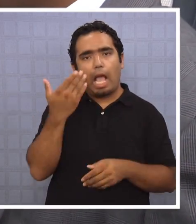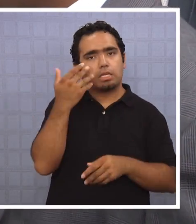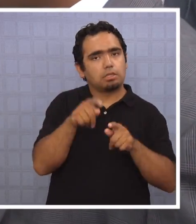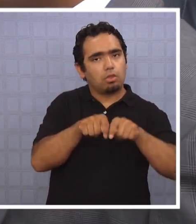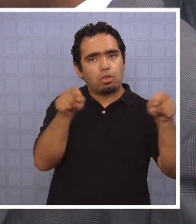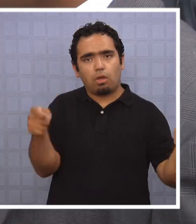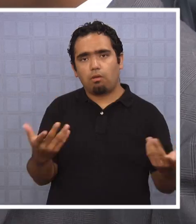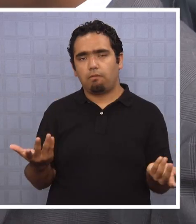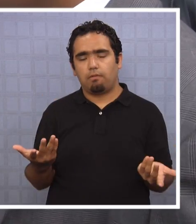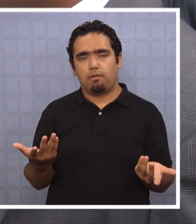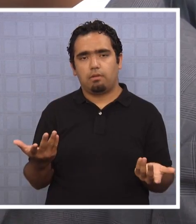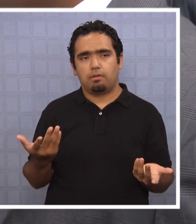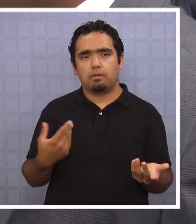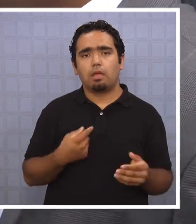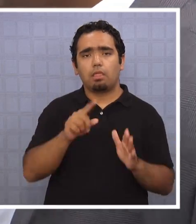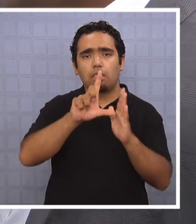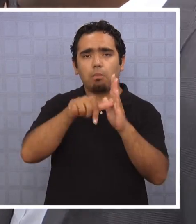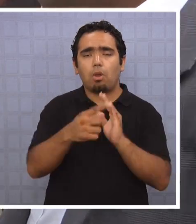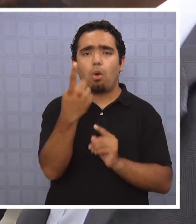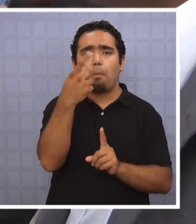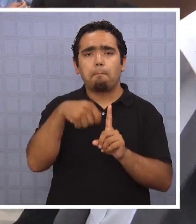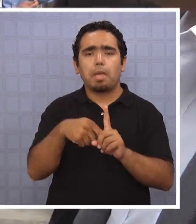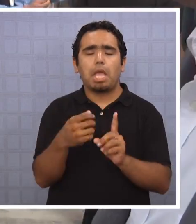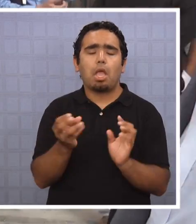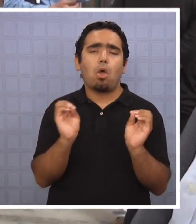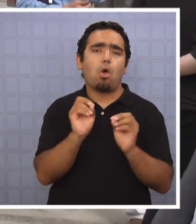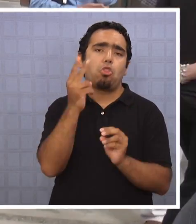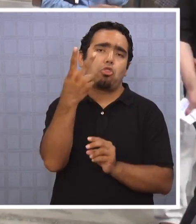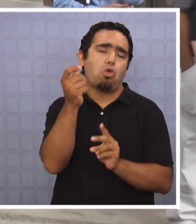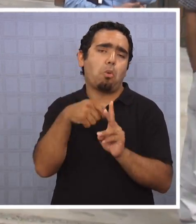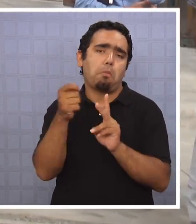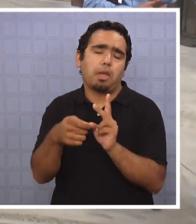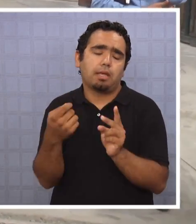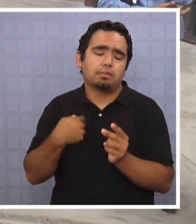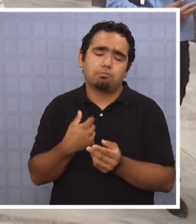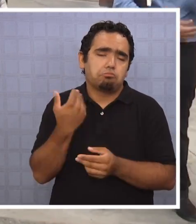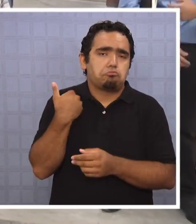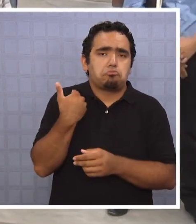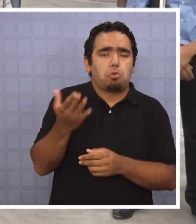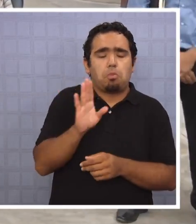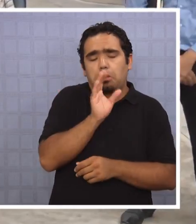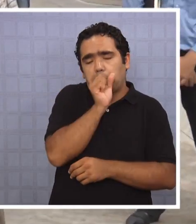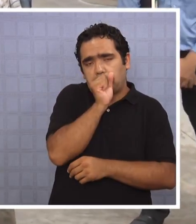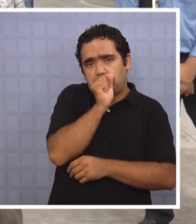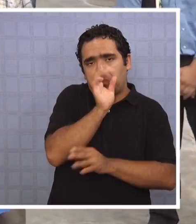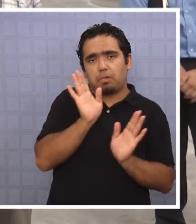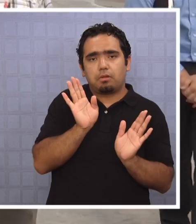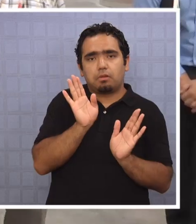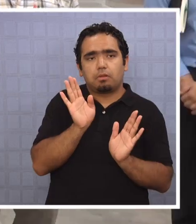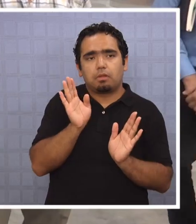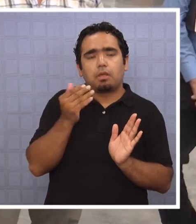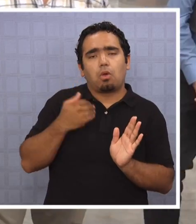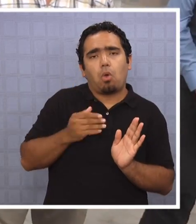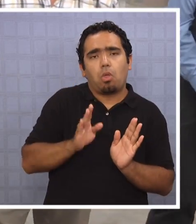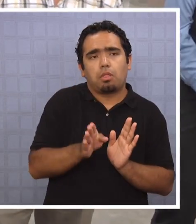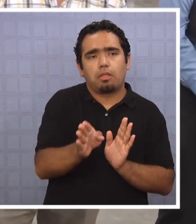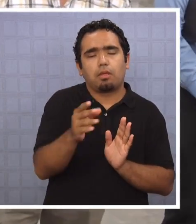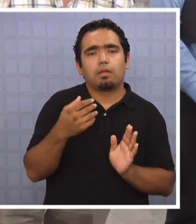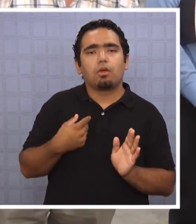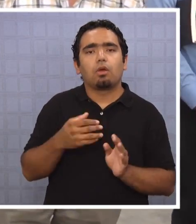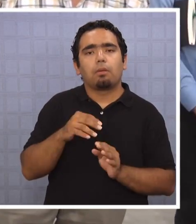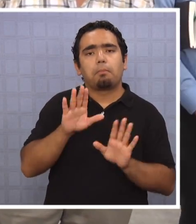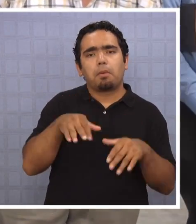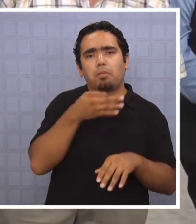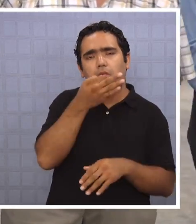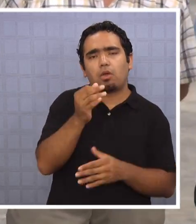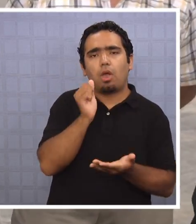sea, más del doble. Si se hubieran demorado un mes más, dos meses más, los vecinos hubiéramos agachado nomás la cabeza y seguimos, ¿eh? Como dijo